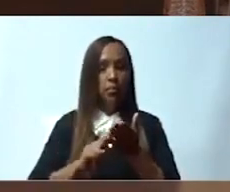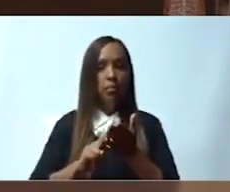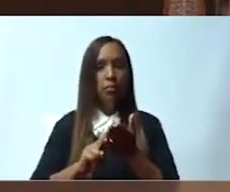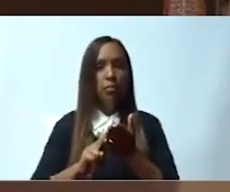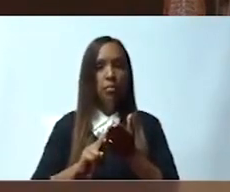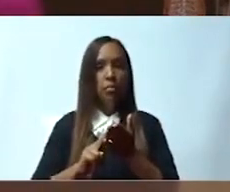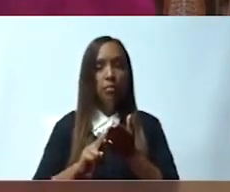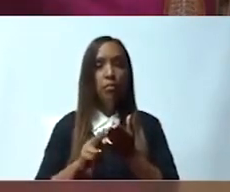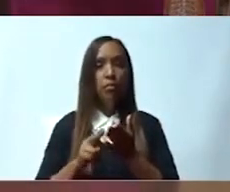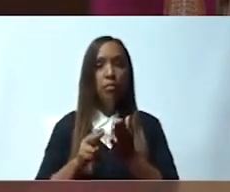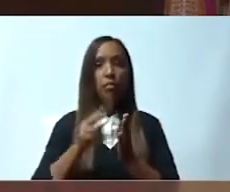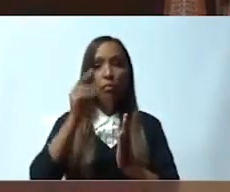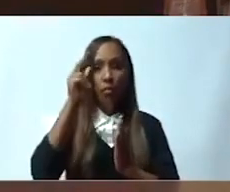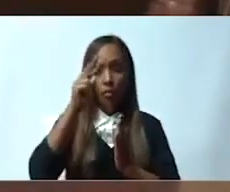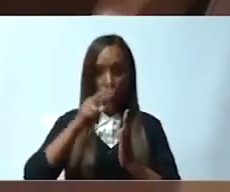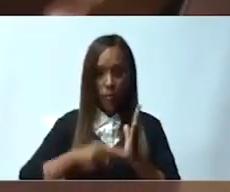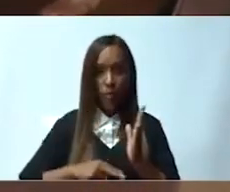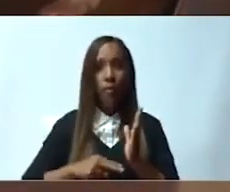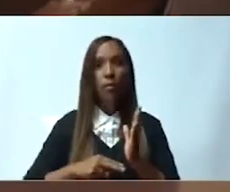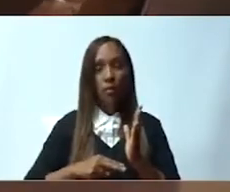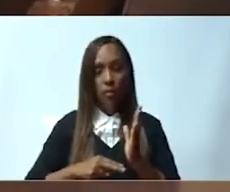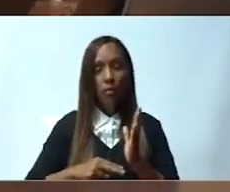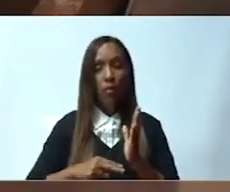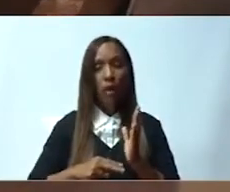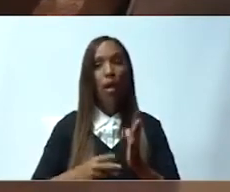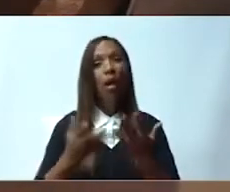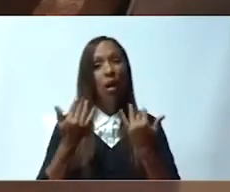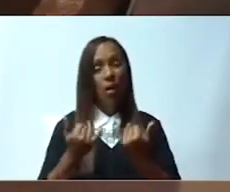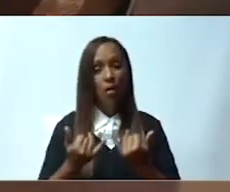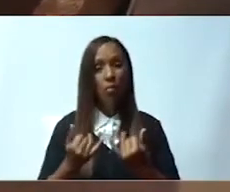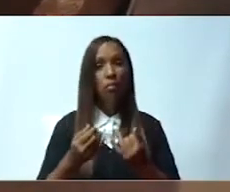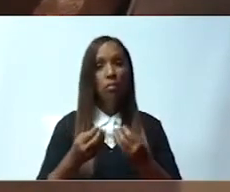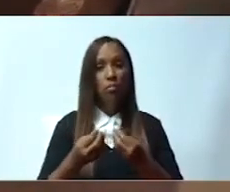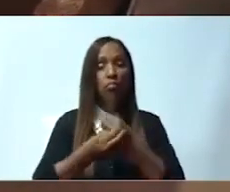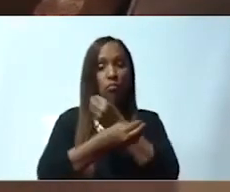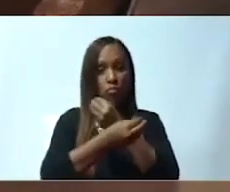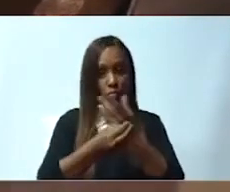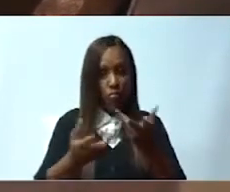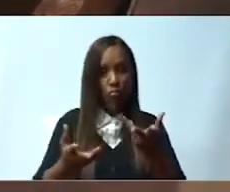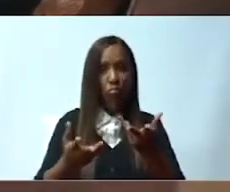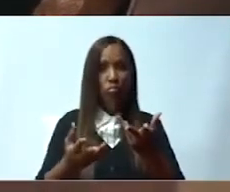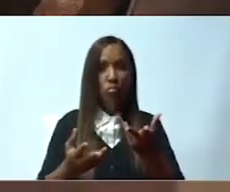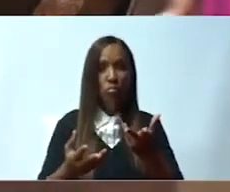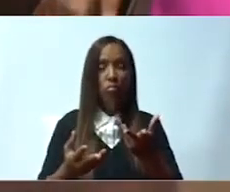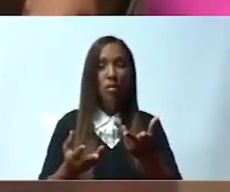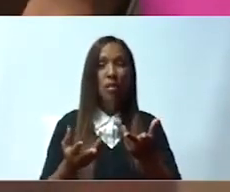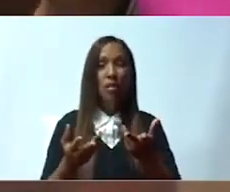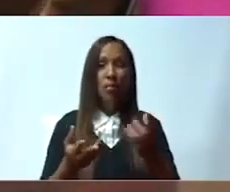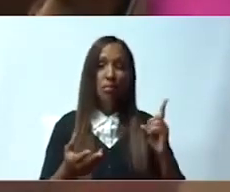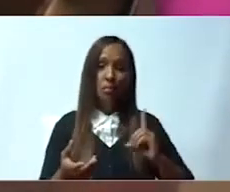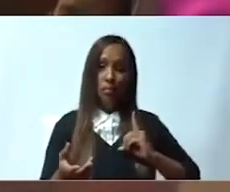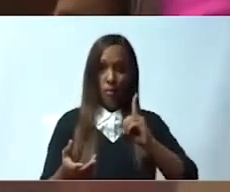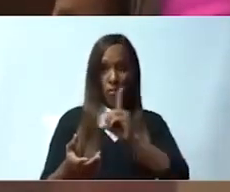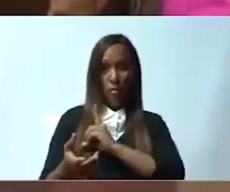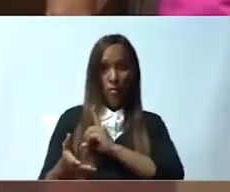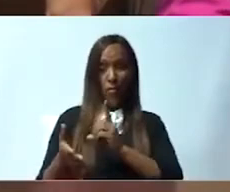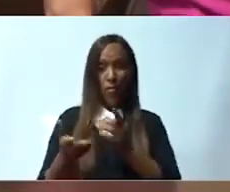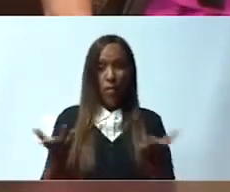que lamentablemente el quórum está precario. Entonces vamos a